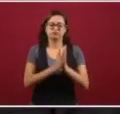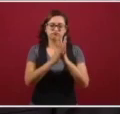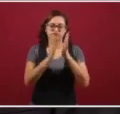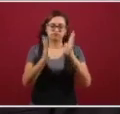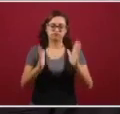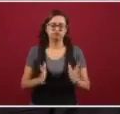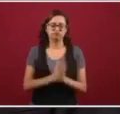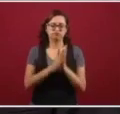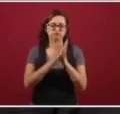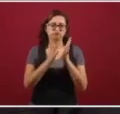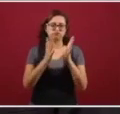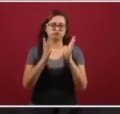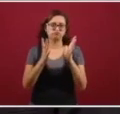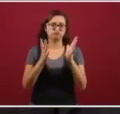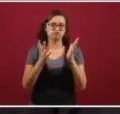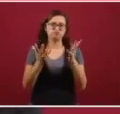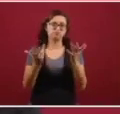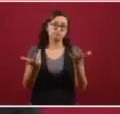actos